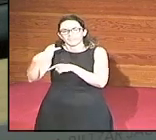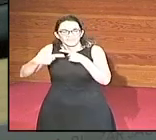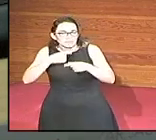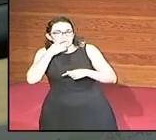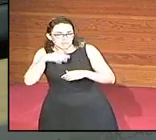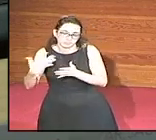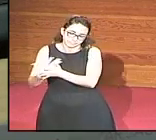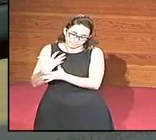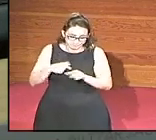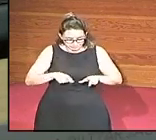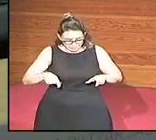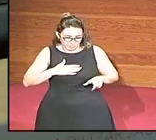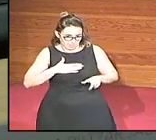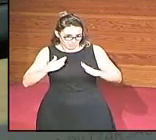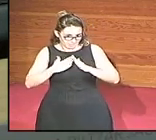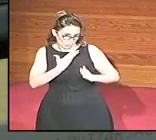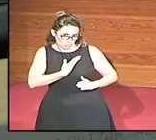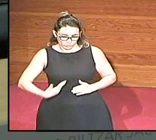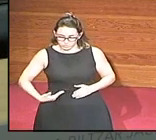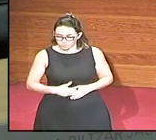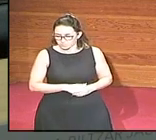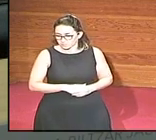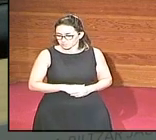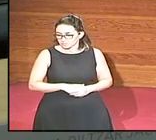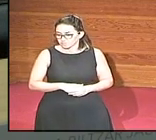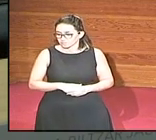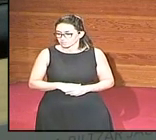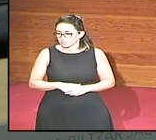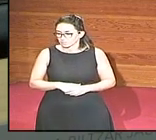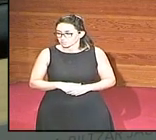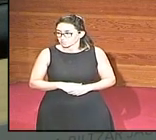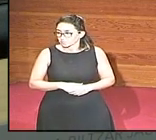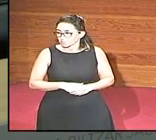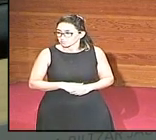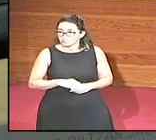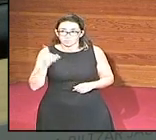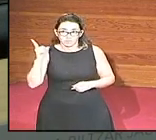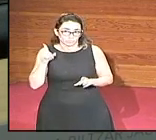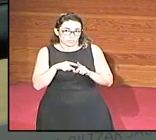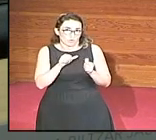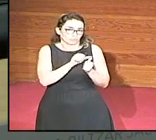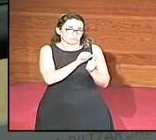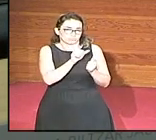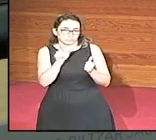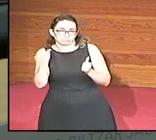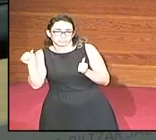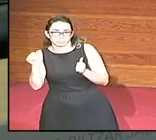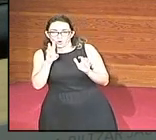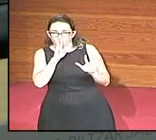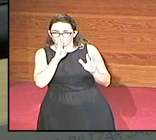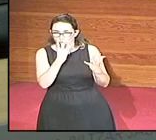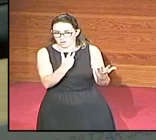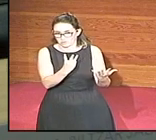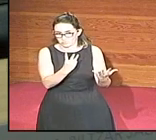que vivía allí. Y estas son mis impresiones de 8 años de conflicto hasta